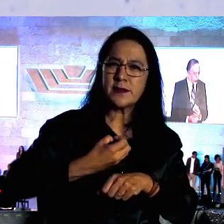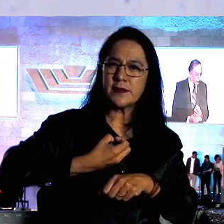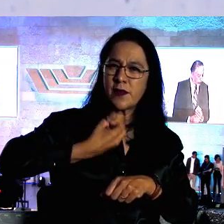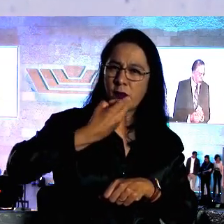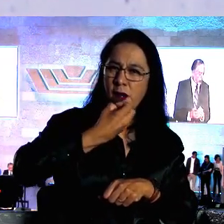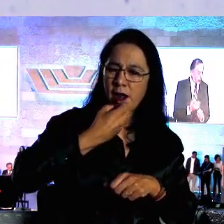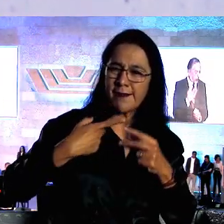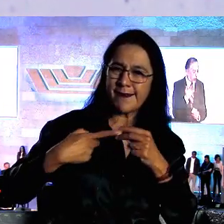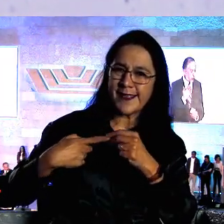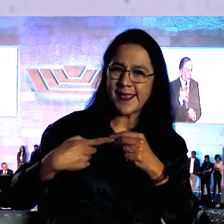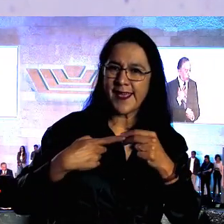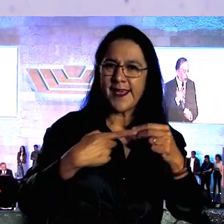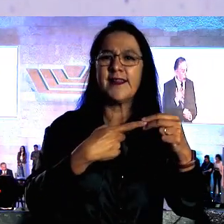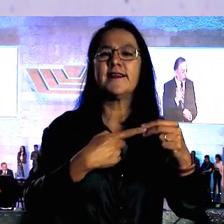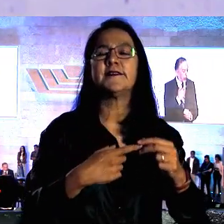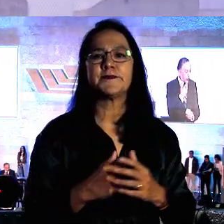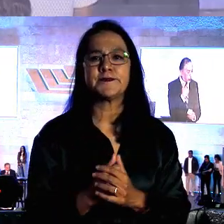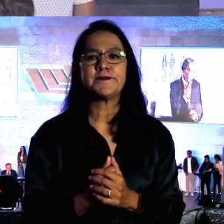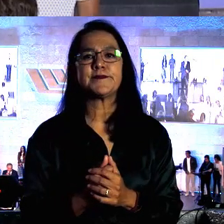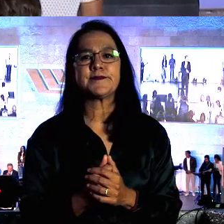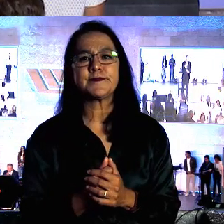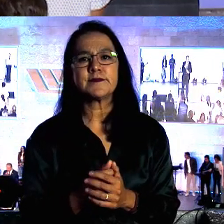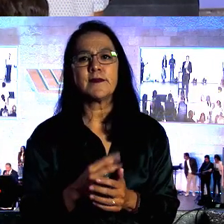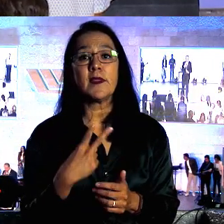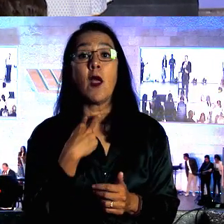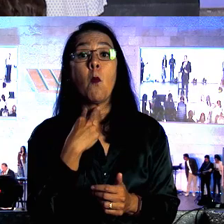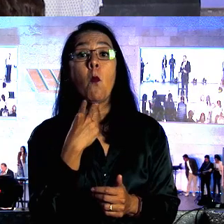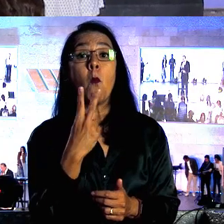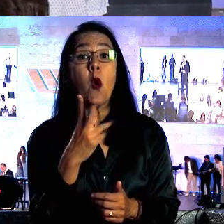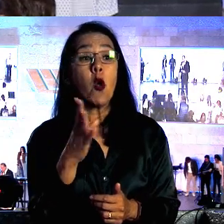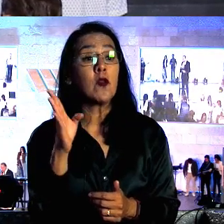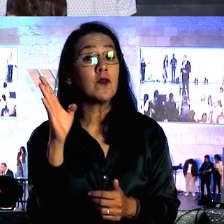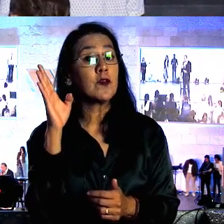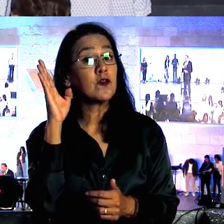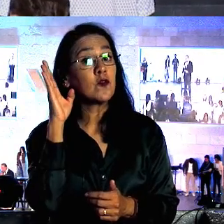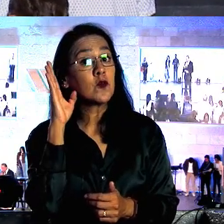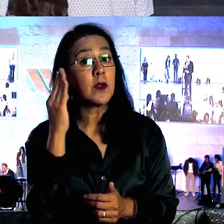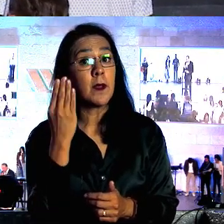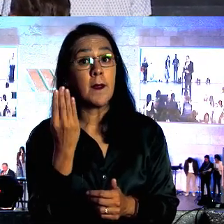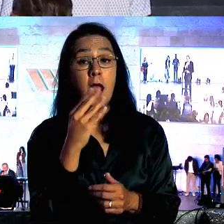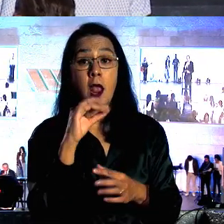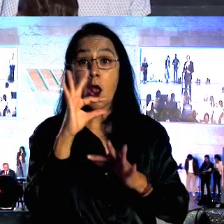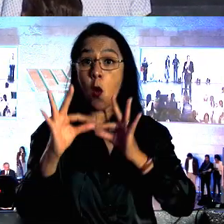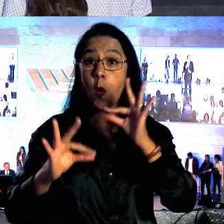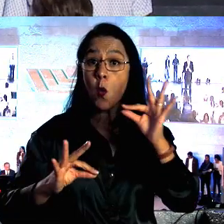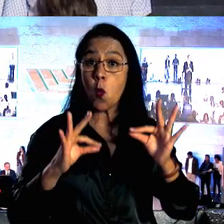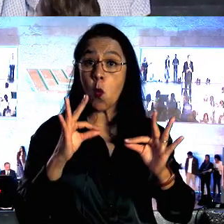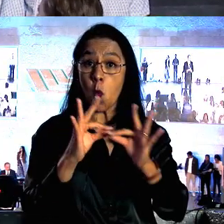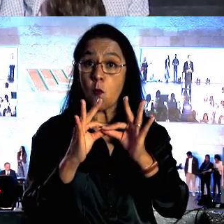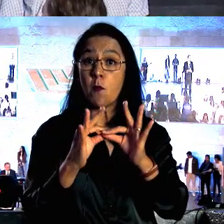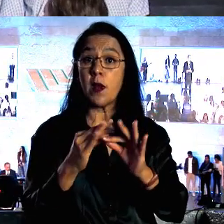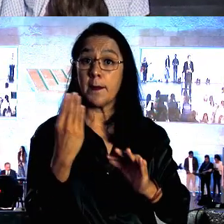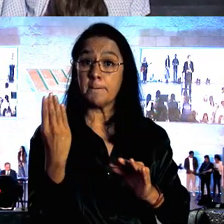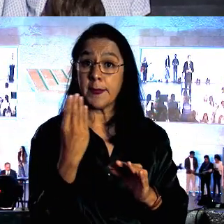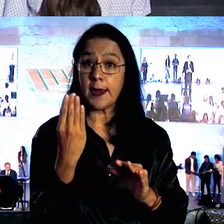en una oración les voy a pedir que lo hagan en voz audible para que cumplamos lo que dice la Biblia con la boca lo confesamos